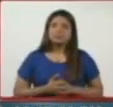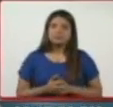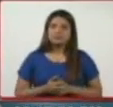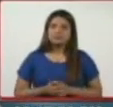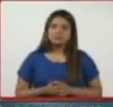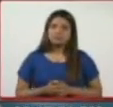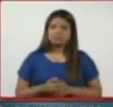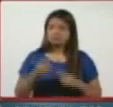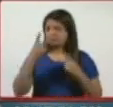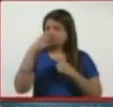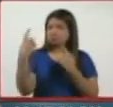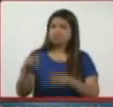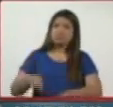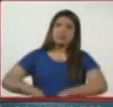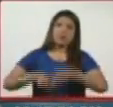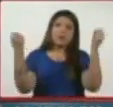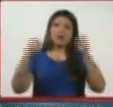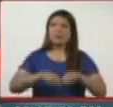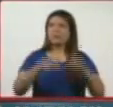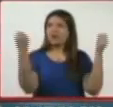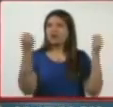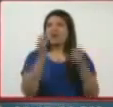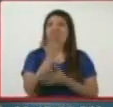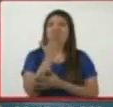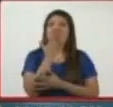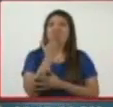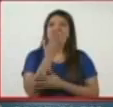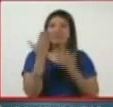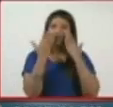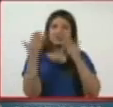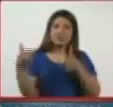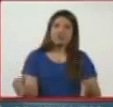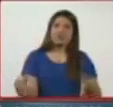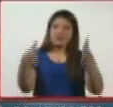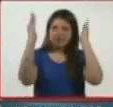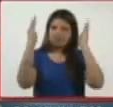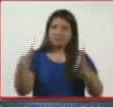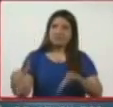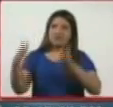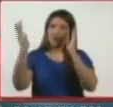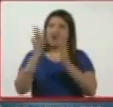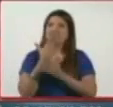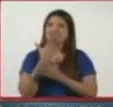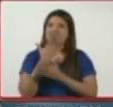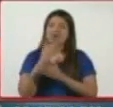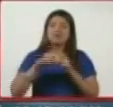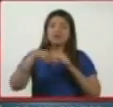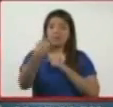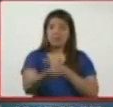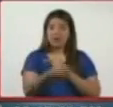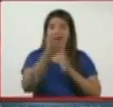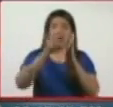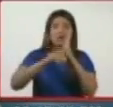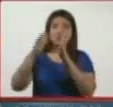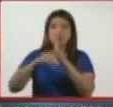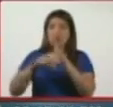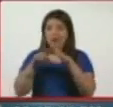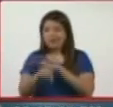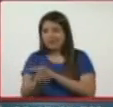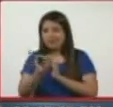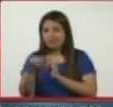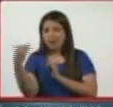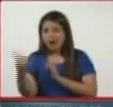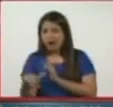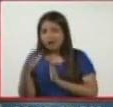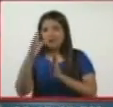impunidad rompieron los cristales de esta edificación y procedieron a saquear su interior